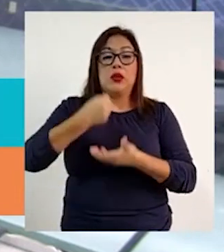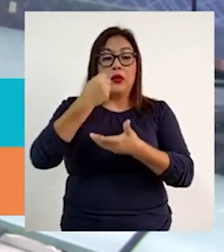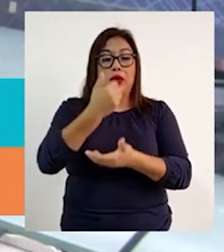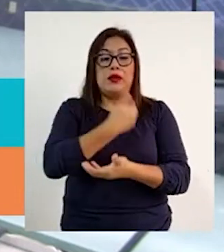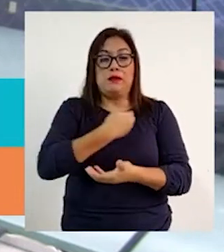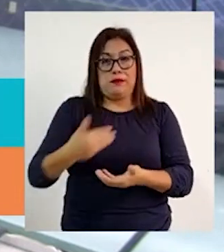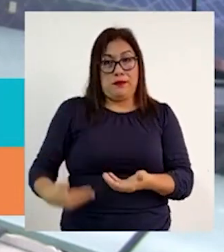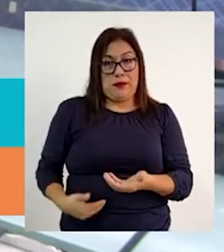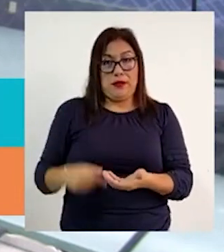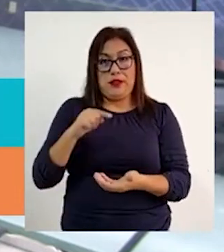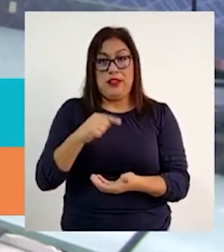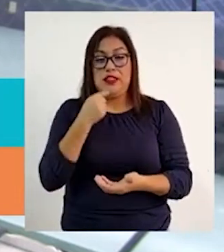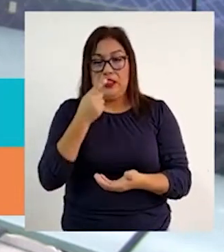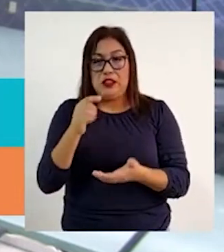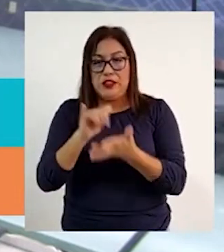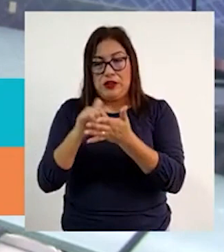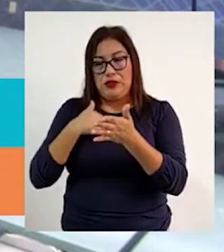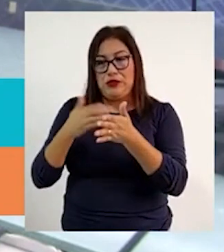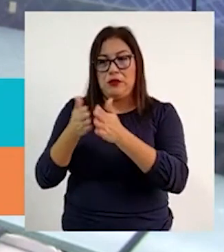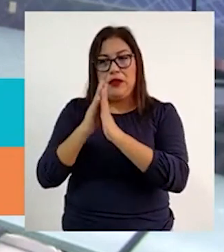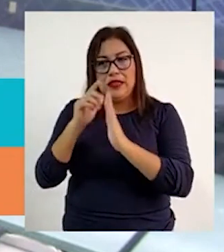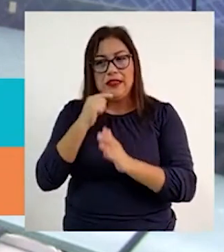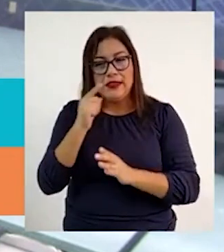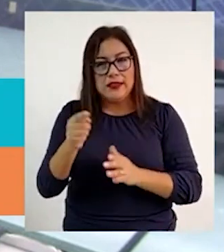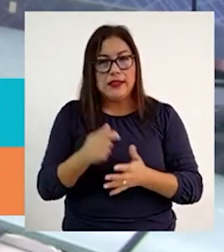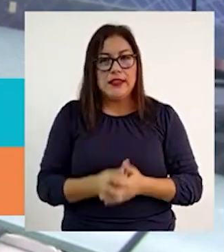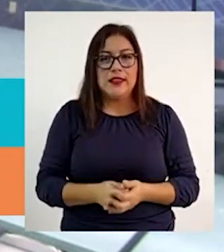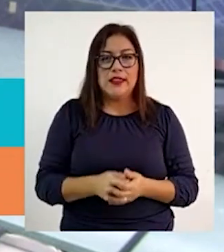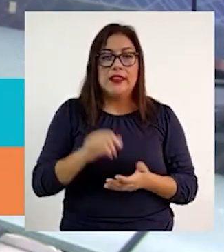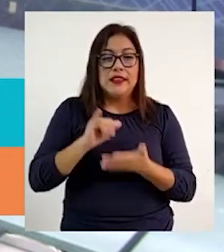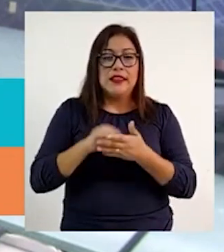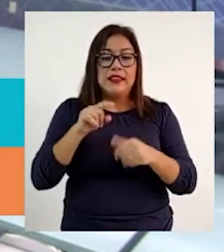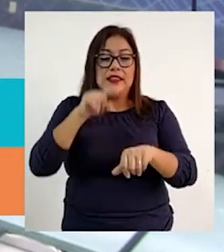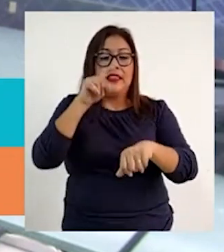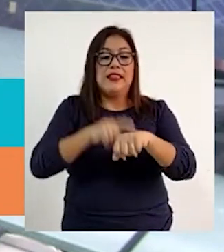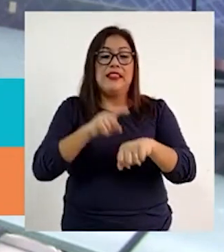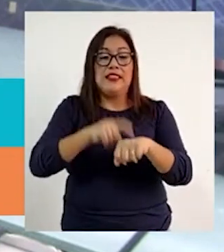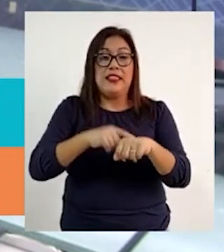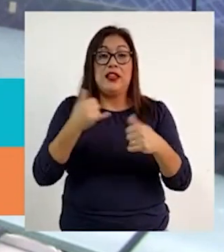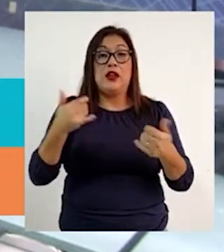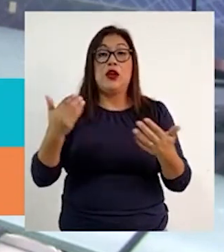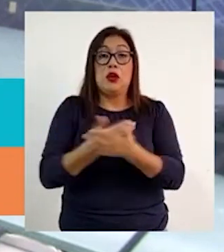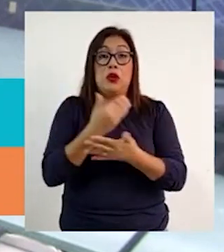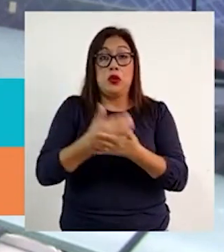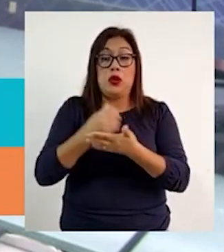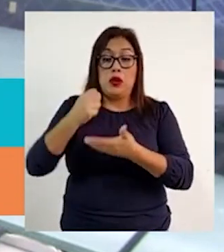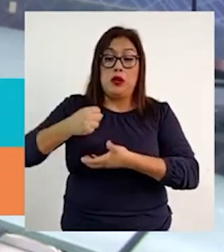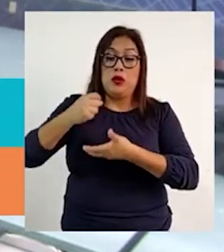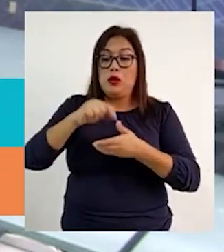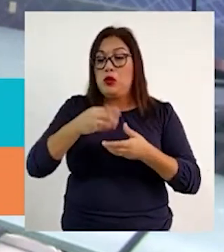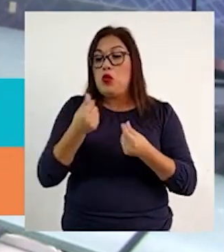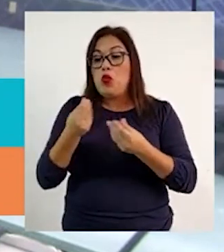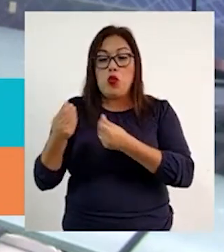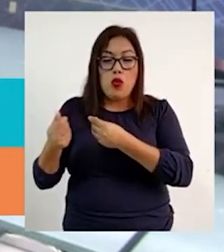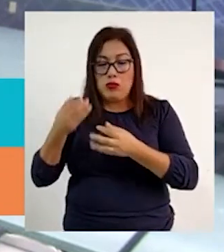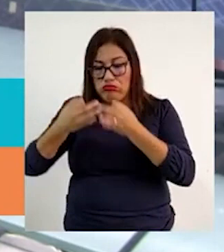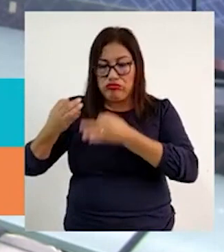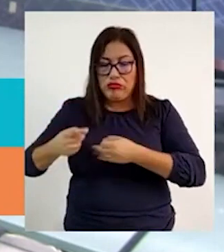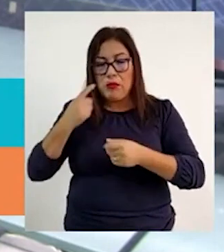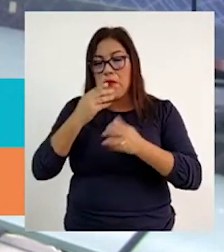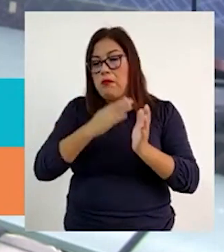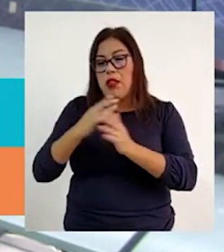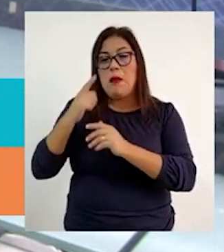justamente le pedía, que estamos en el tiempo de que se está preparando el nuevo presupuesto para el próximo año, y que pidamos pues que